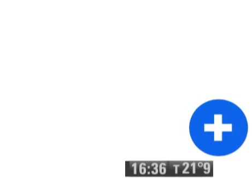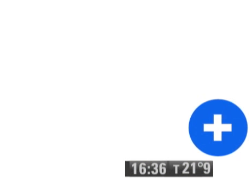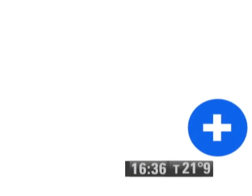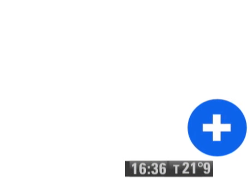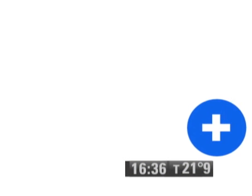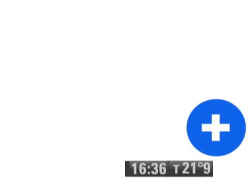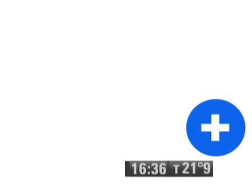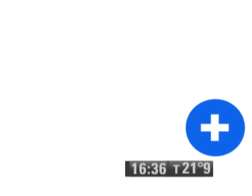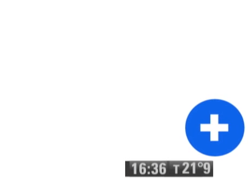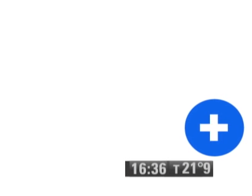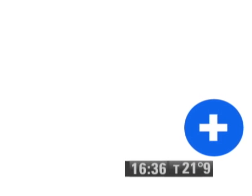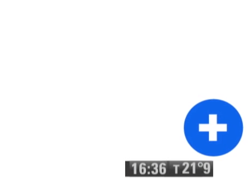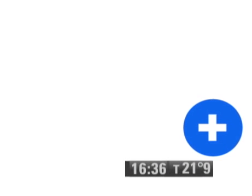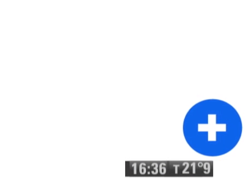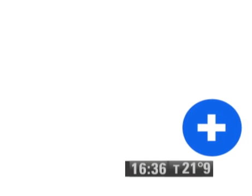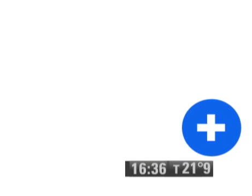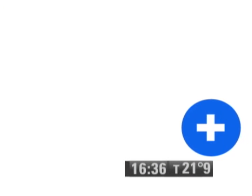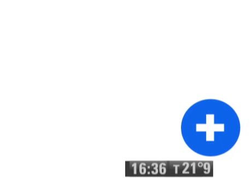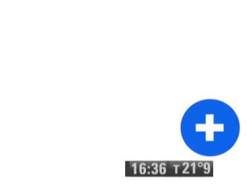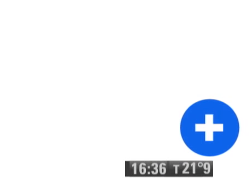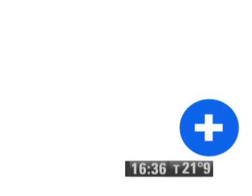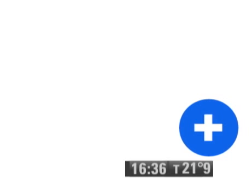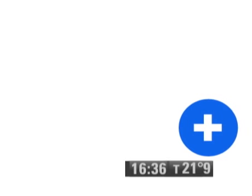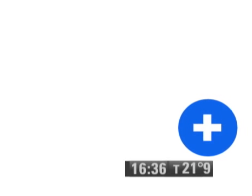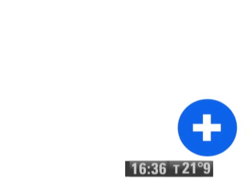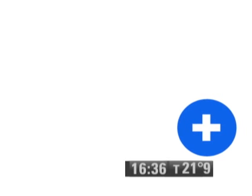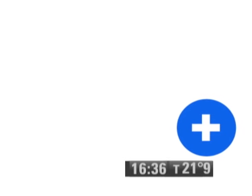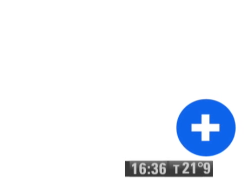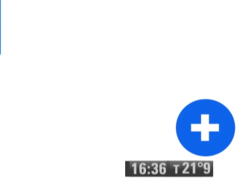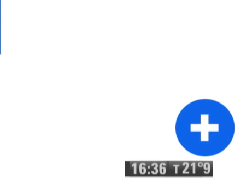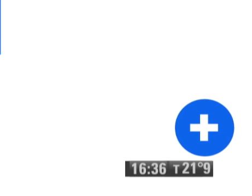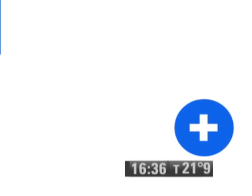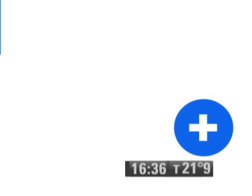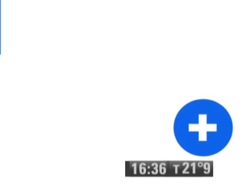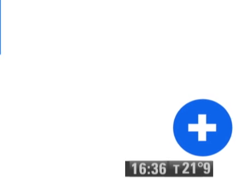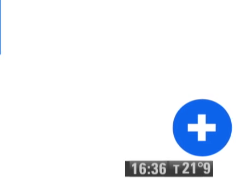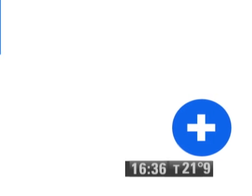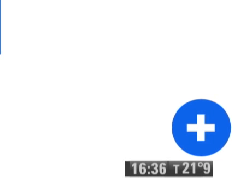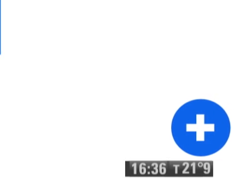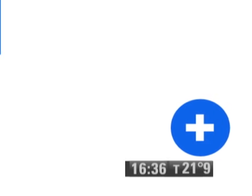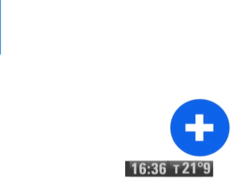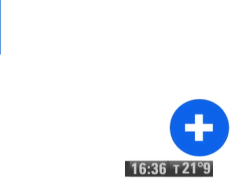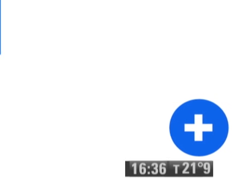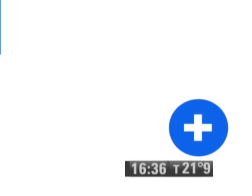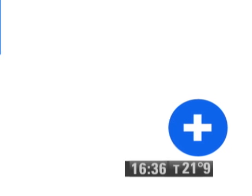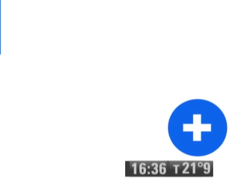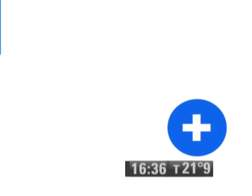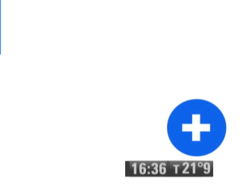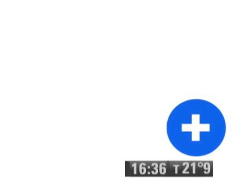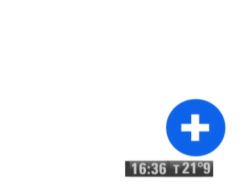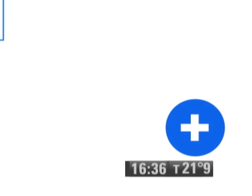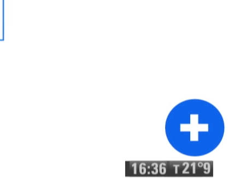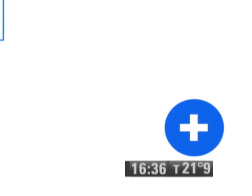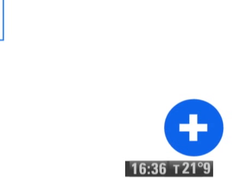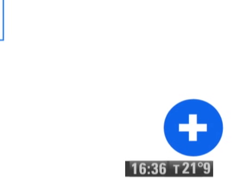el contenido para los alumnos de nivel inicial de 9 a 11, para los alumnos de primer grado de 14 a 16 y para los